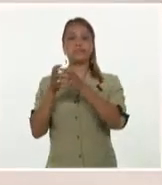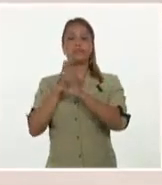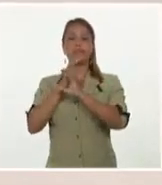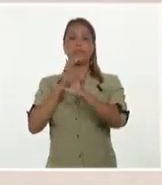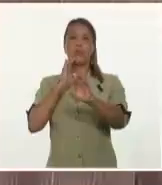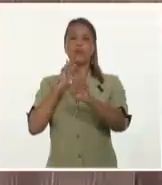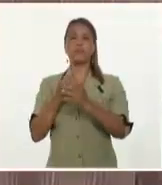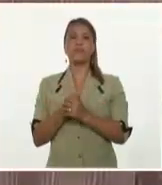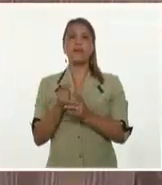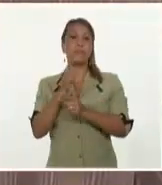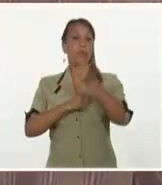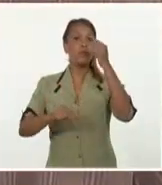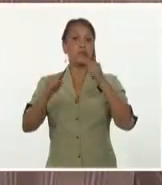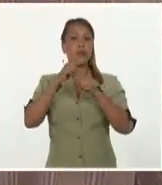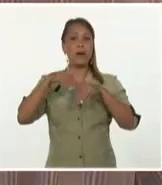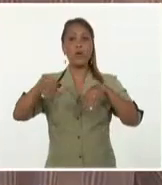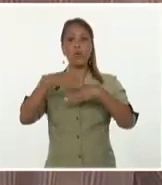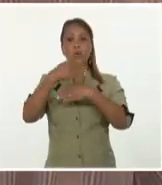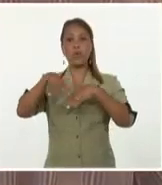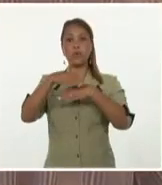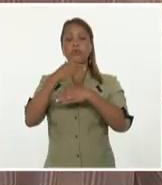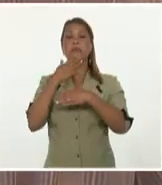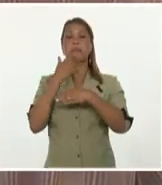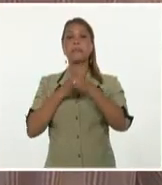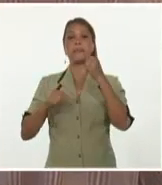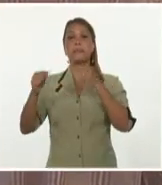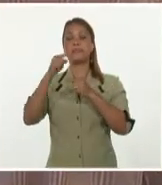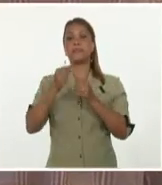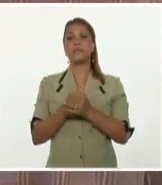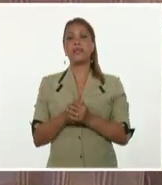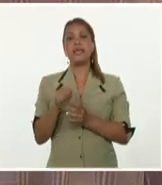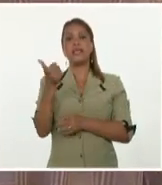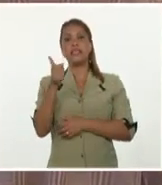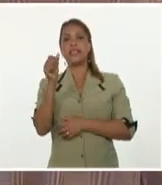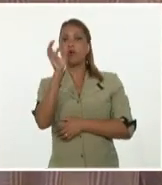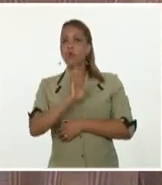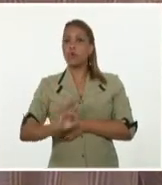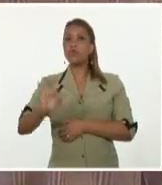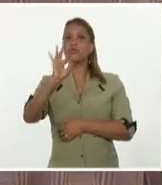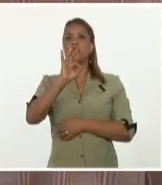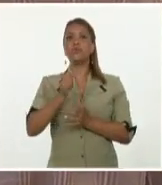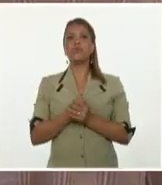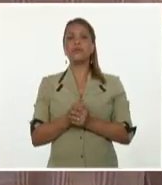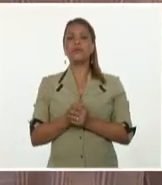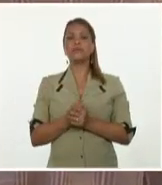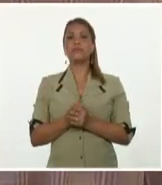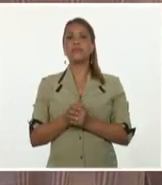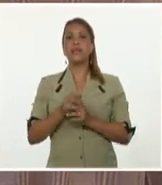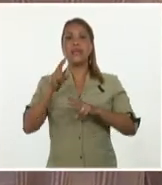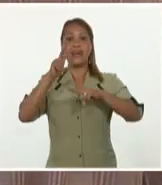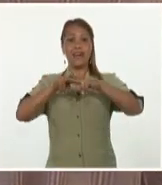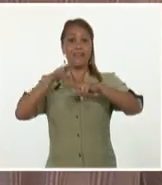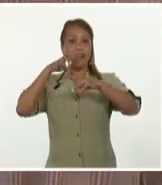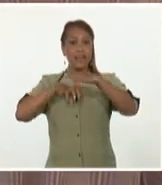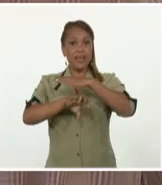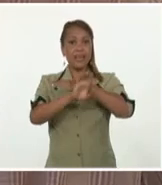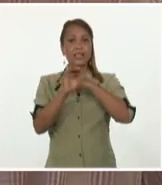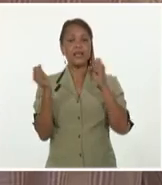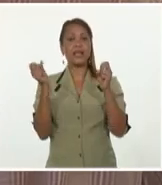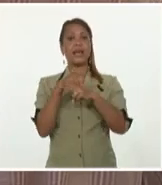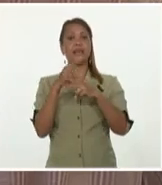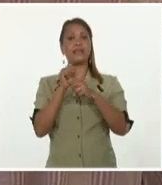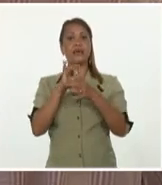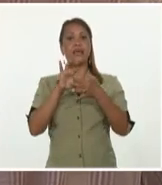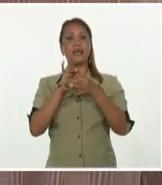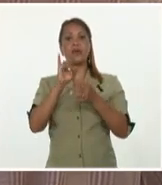rutas principales. Principalmente los corredores de 10 de octubre, los corredores de Alamar y los corredores de Calzada de Willy y